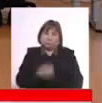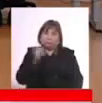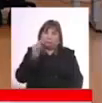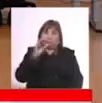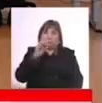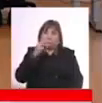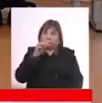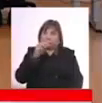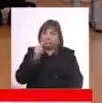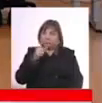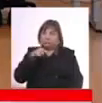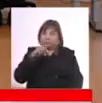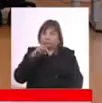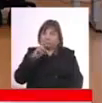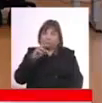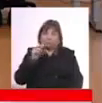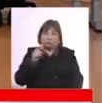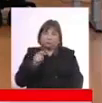Acuña Peralta, segundo Héctor.